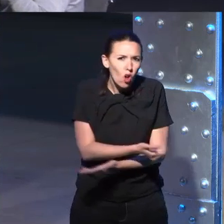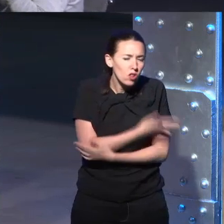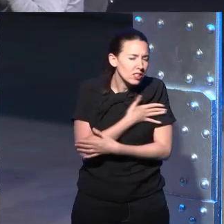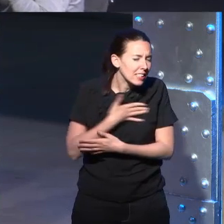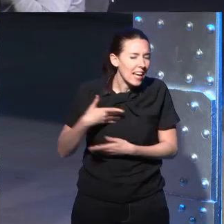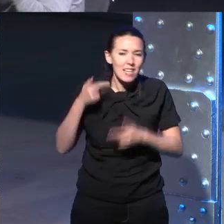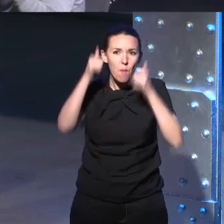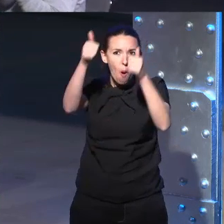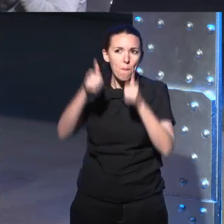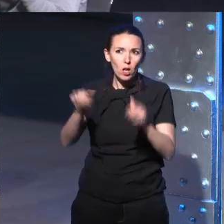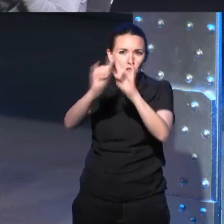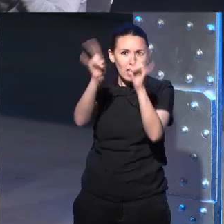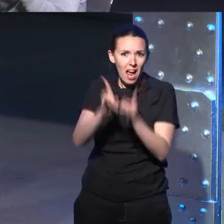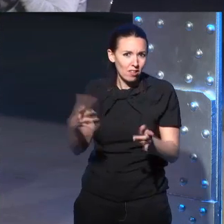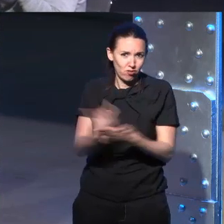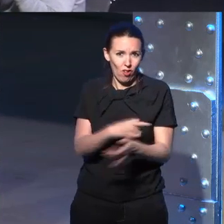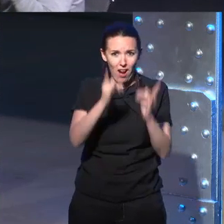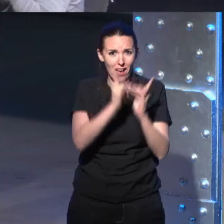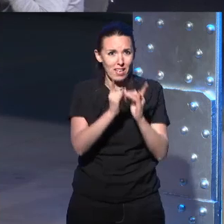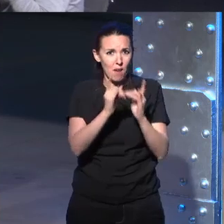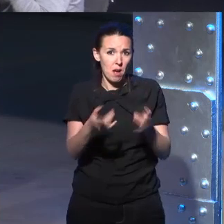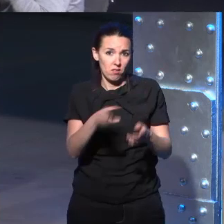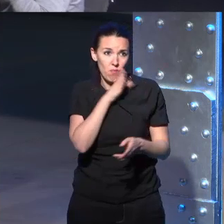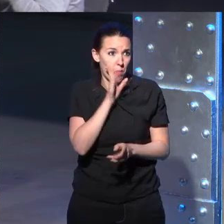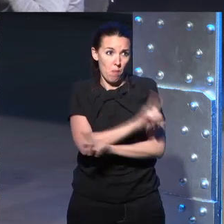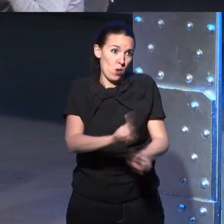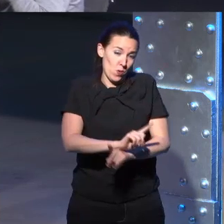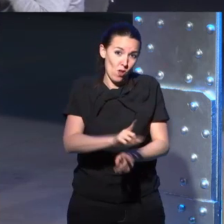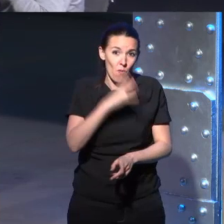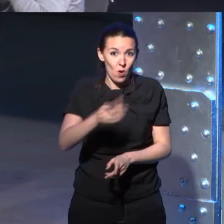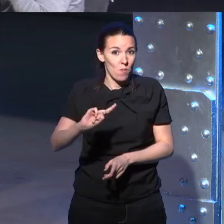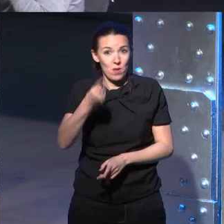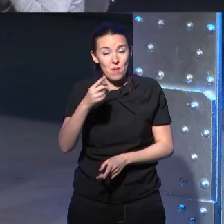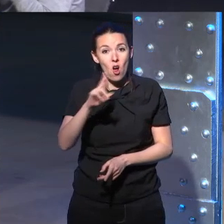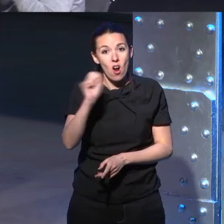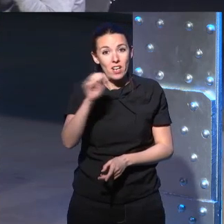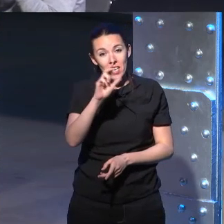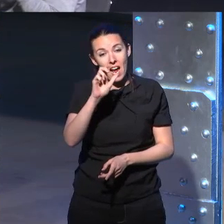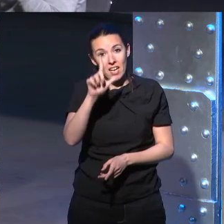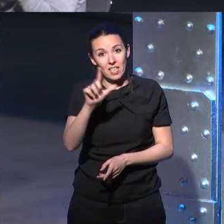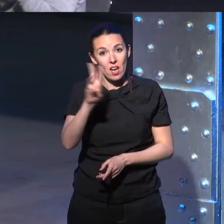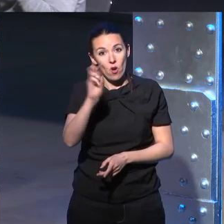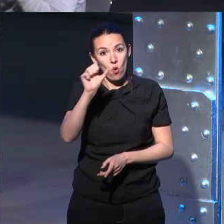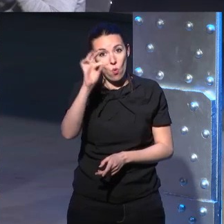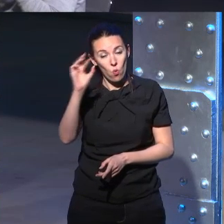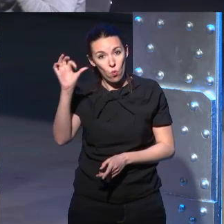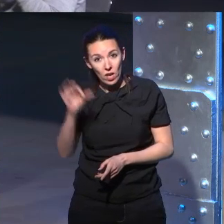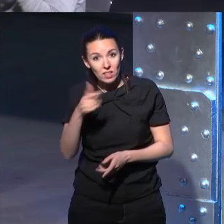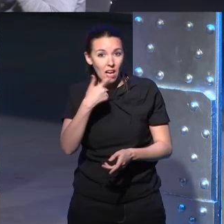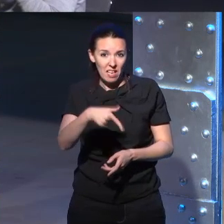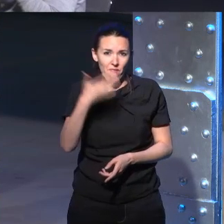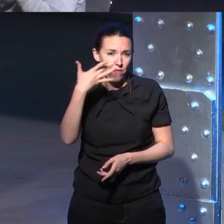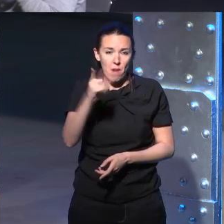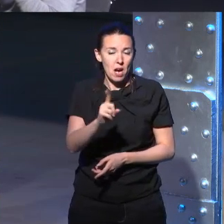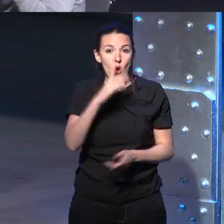todos encima de nuestras cámaras. No dejaba a nuestra madre porque primero Raquel Welch era una señora que aquí no era muy